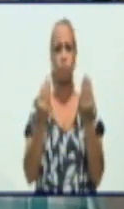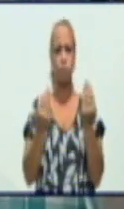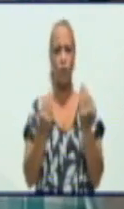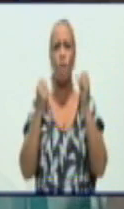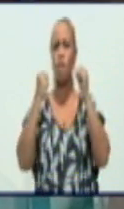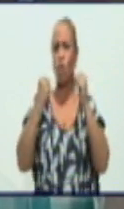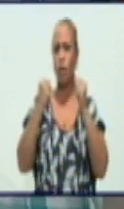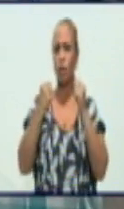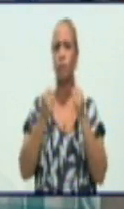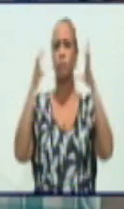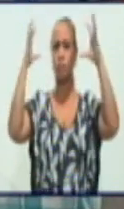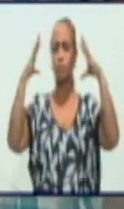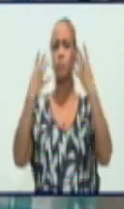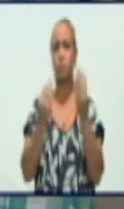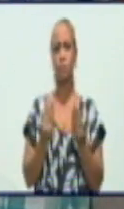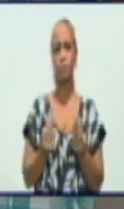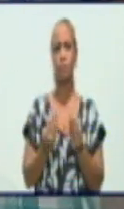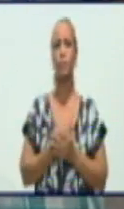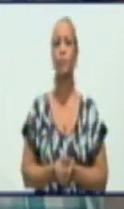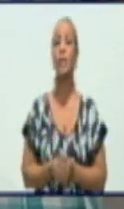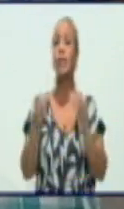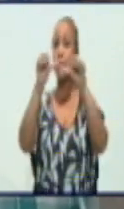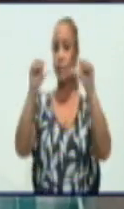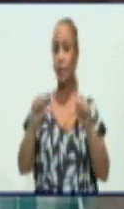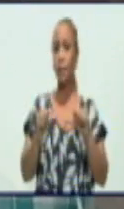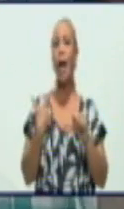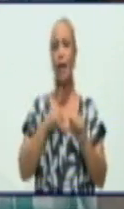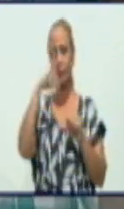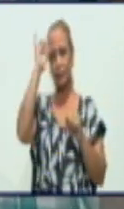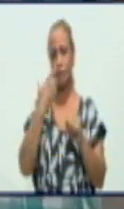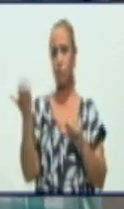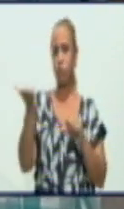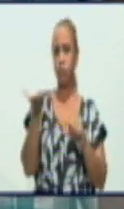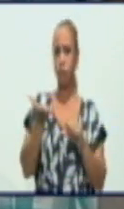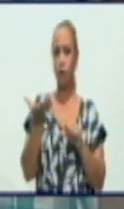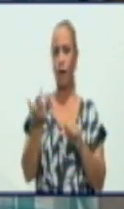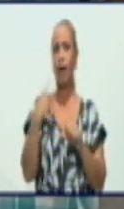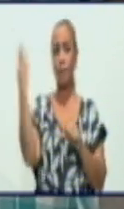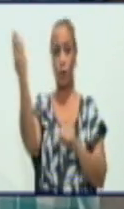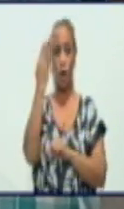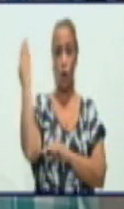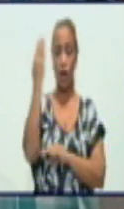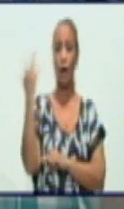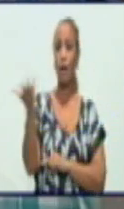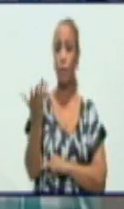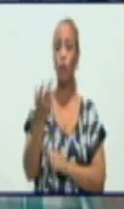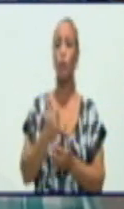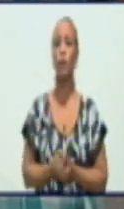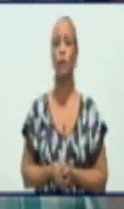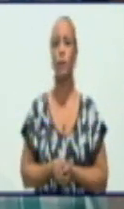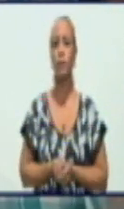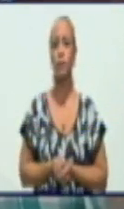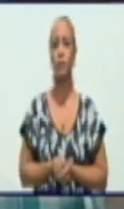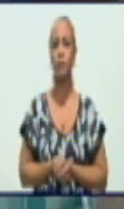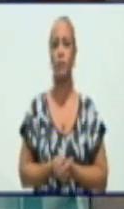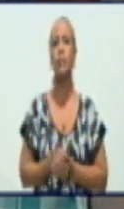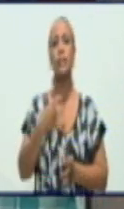maneja con una salvedad el sistema va a pasar muy rápido porque la publicidad que trae vientos máximos se mueve una rápida de